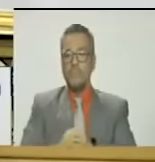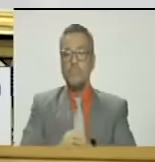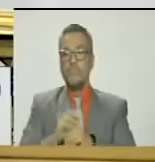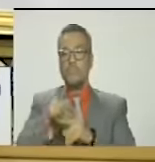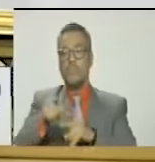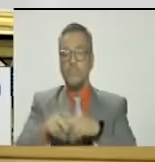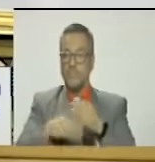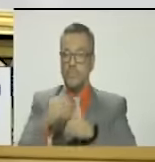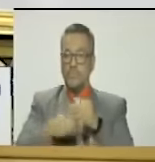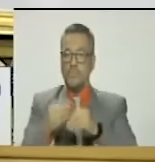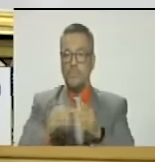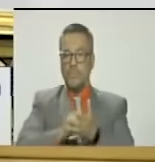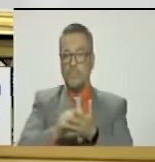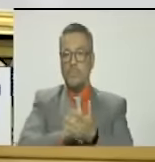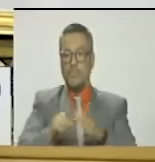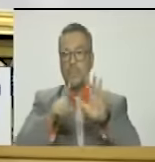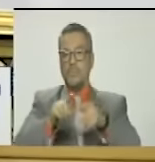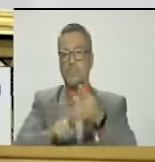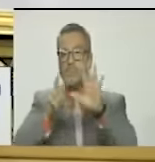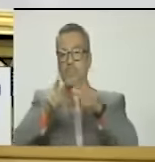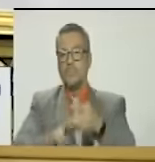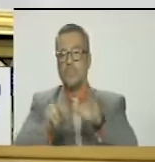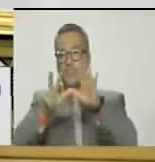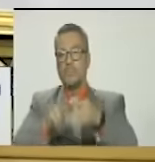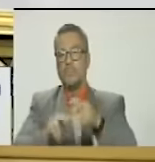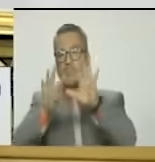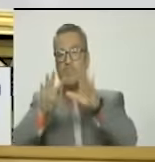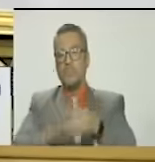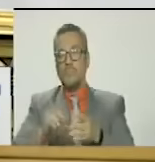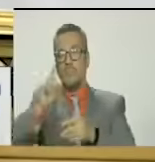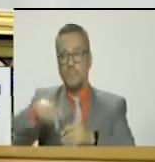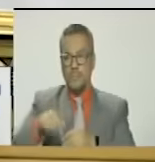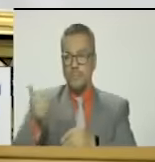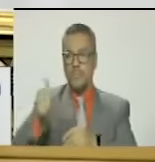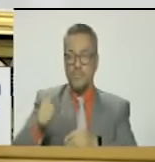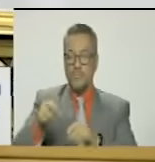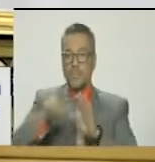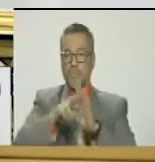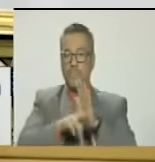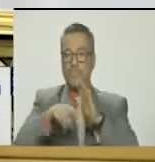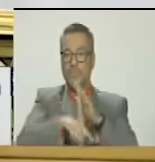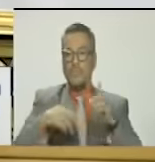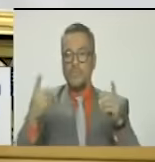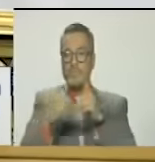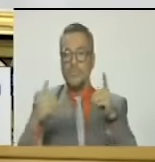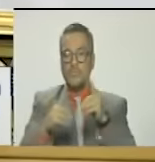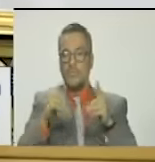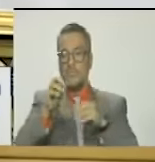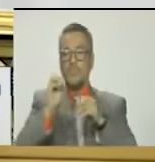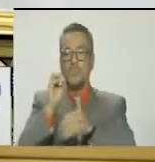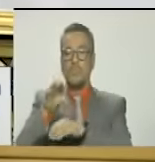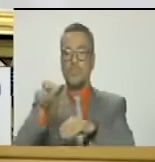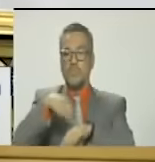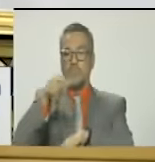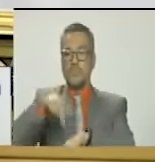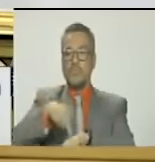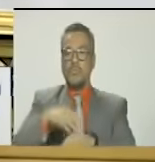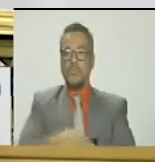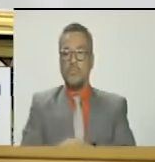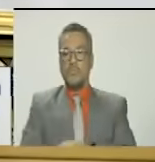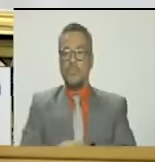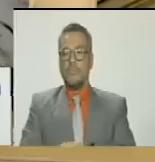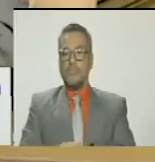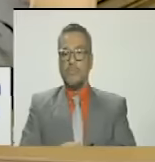y a los correspondientes artículos 6, 7, 8, 9 y 10 del Reglamento Interior y de Debates de la Asamblea